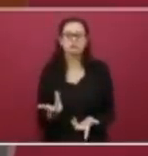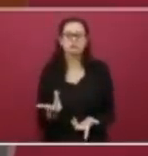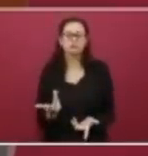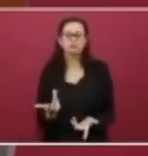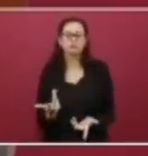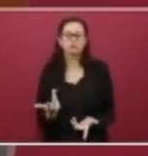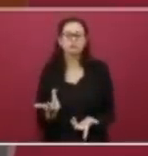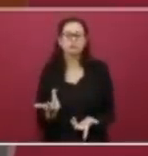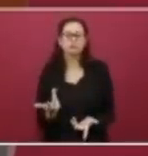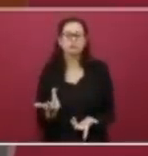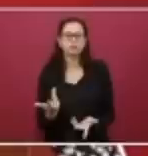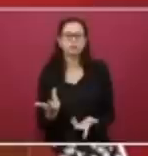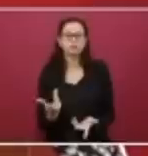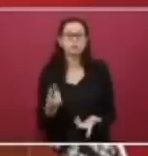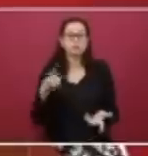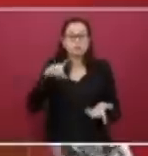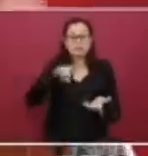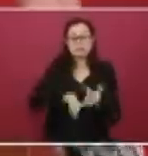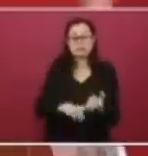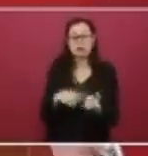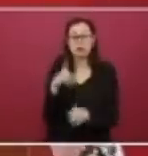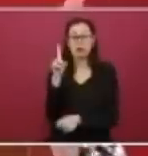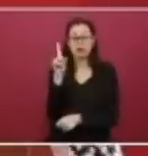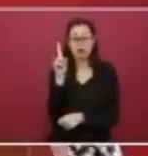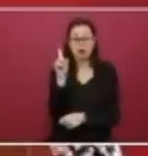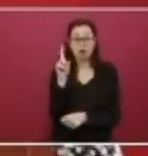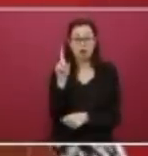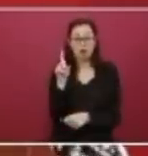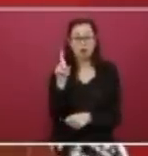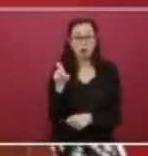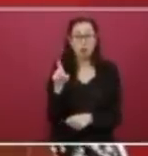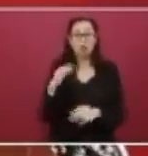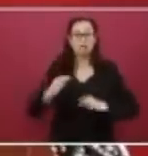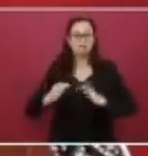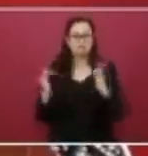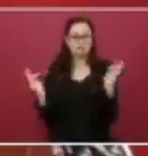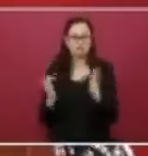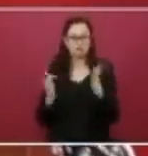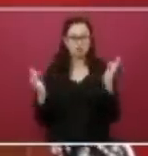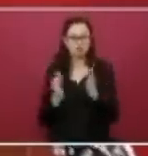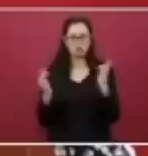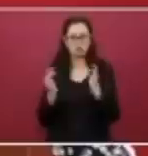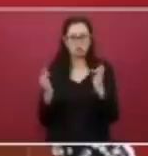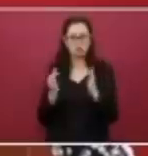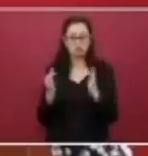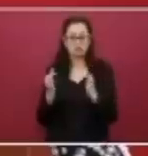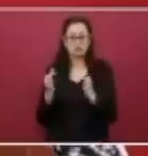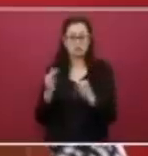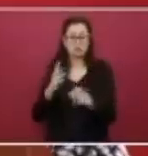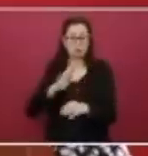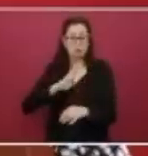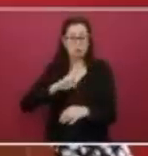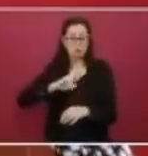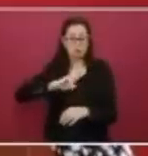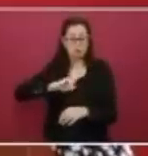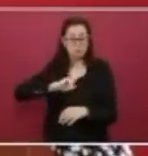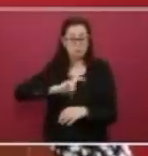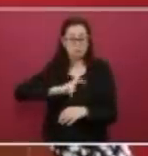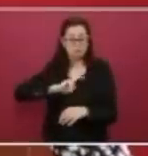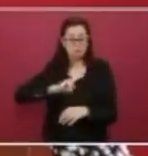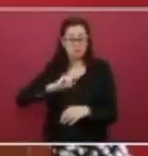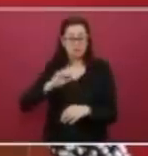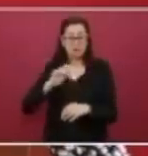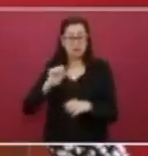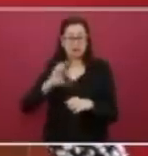meter al agua para evitar que en el circuito de enfriamiento se cree unos microorganismos se pone un